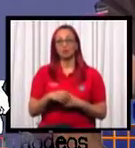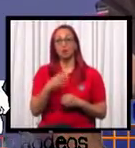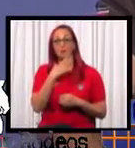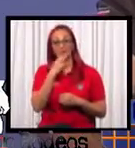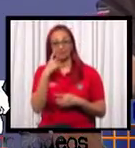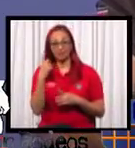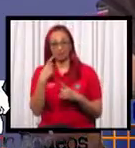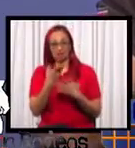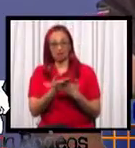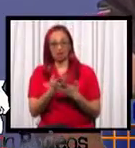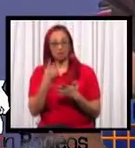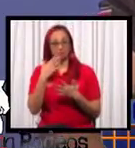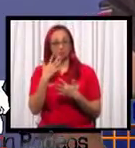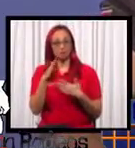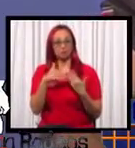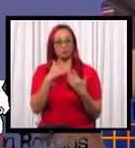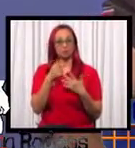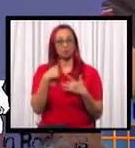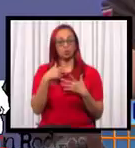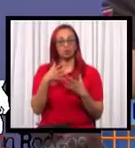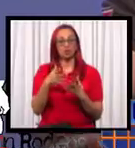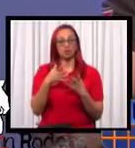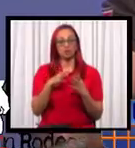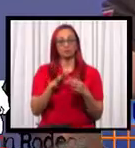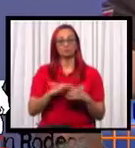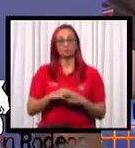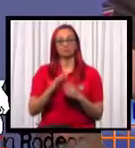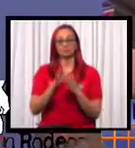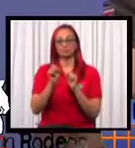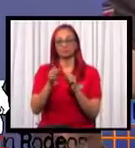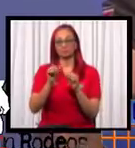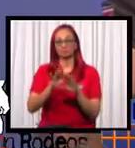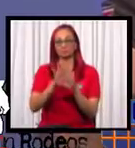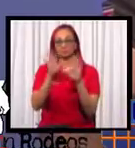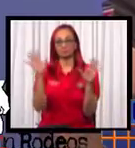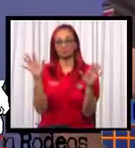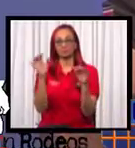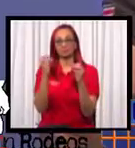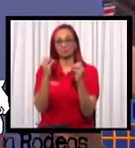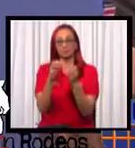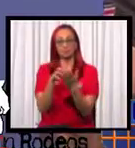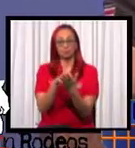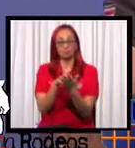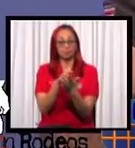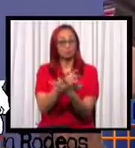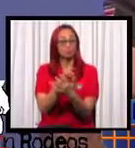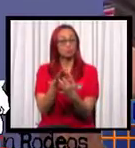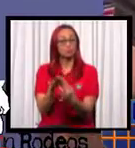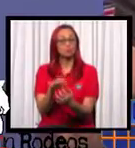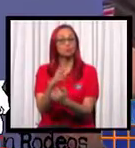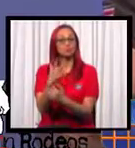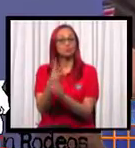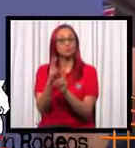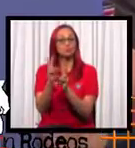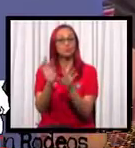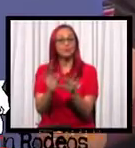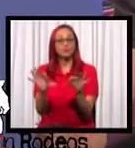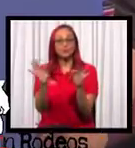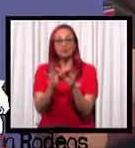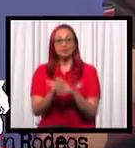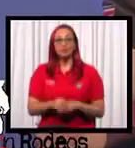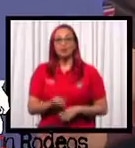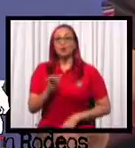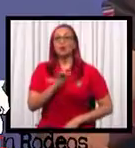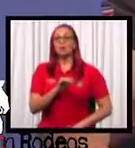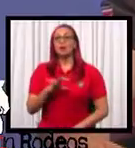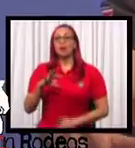hoy para todos los televidentes, ¿verdad?, poder aclararles muchas dudas al respecto de tres temas importantes, como lo es la Alianza del